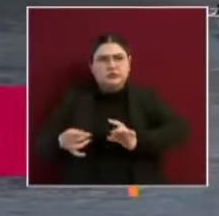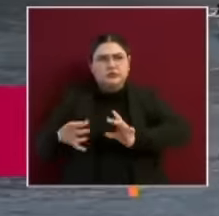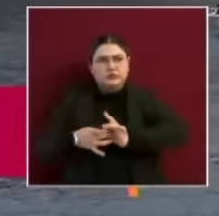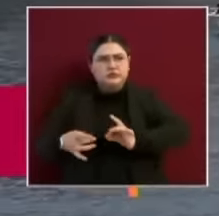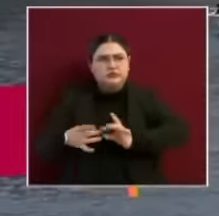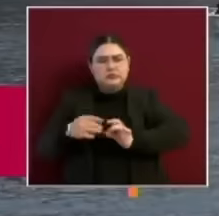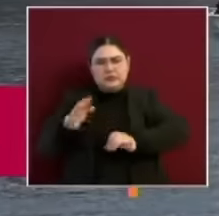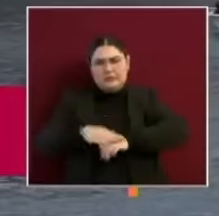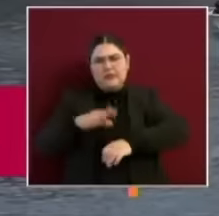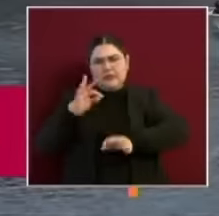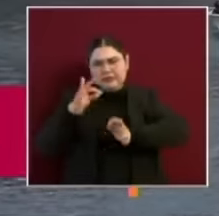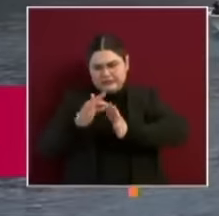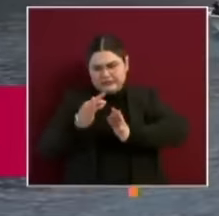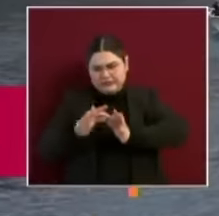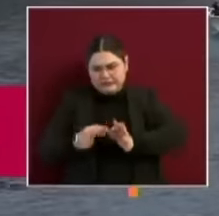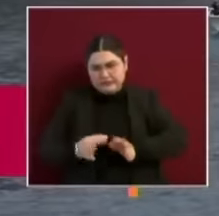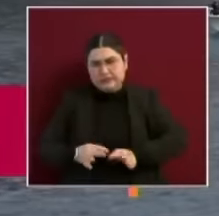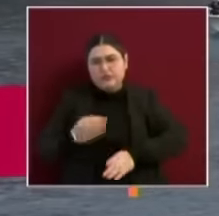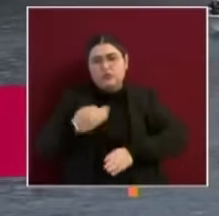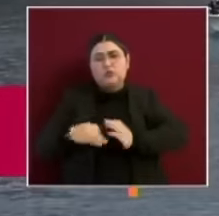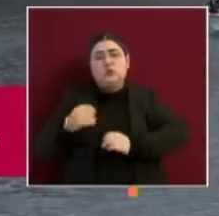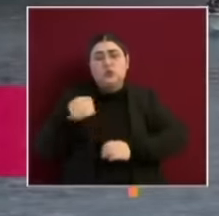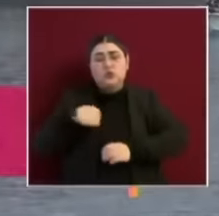hemos conseguido